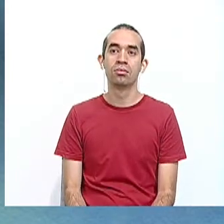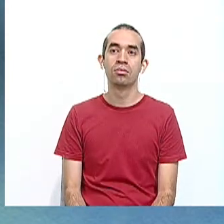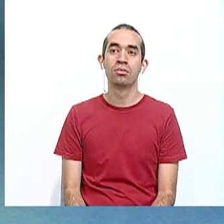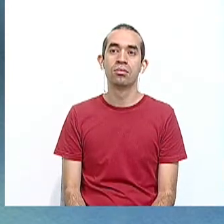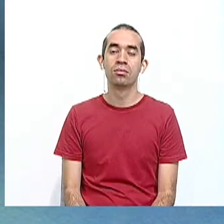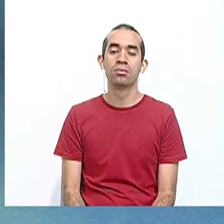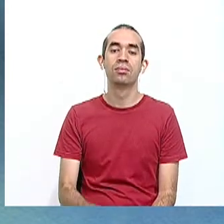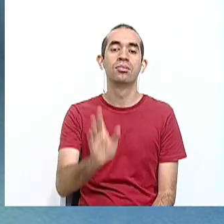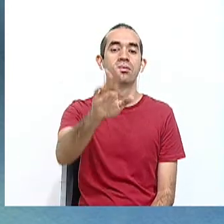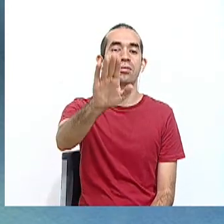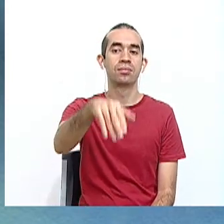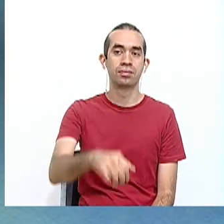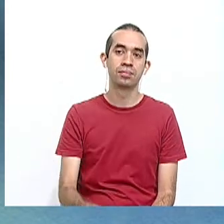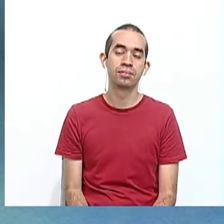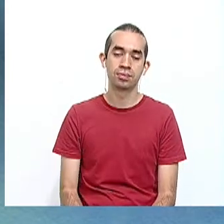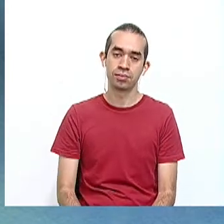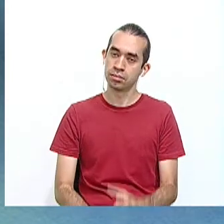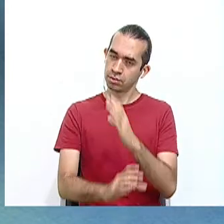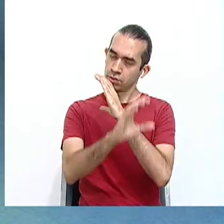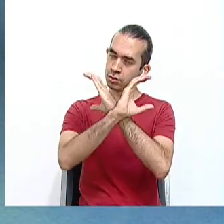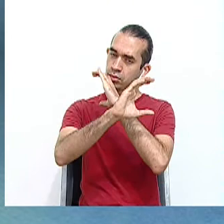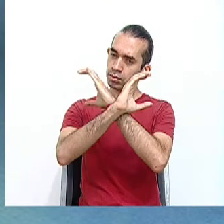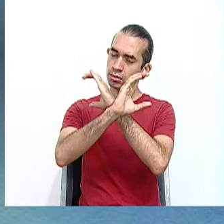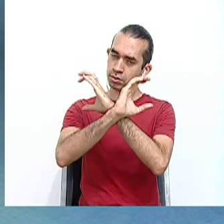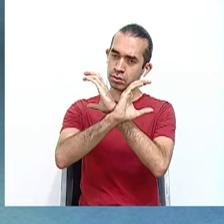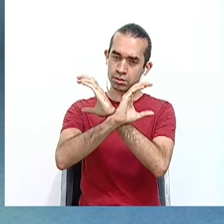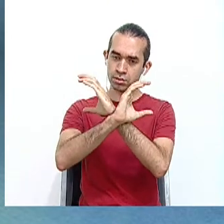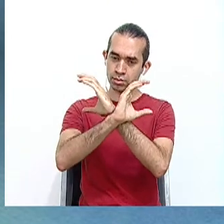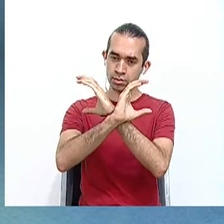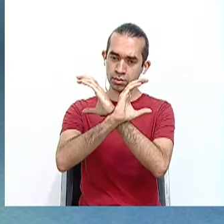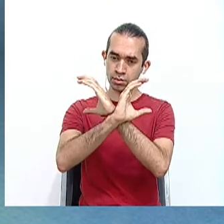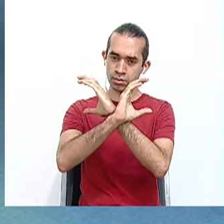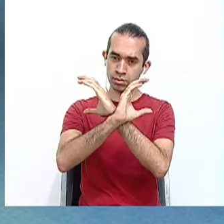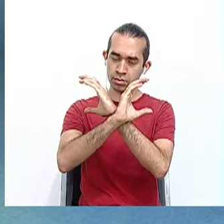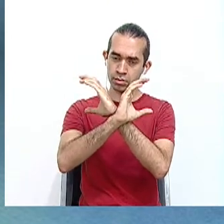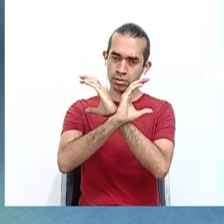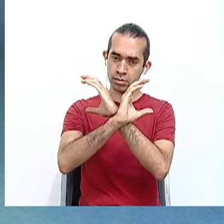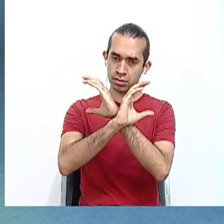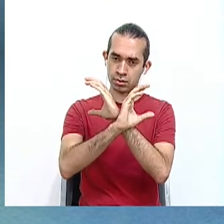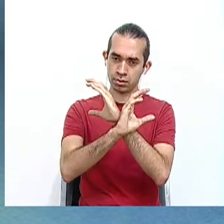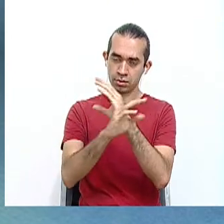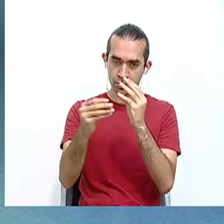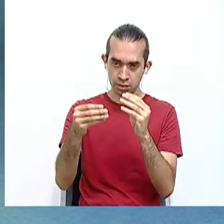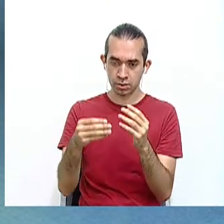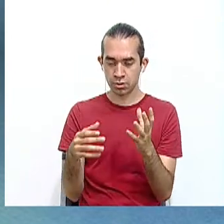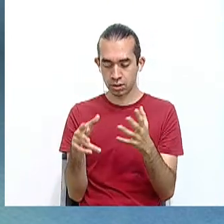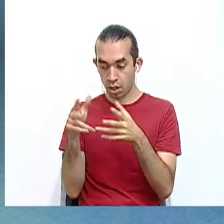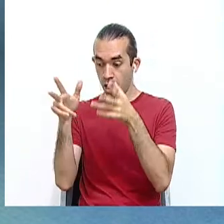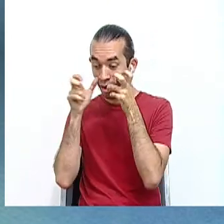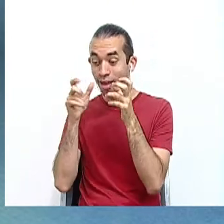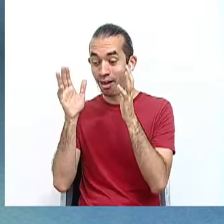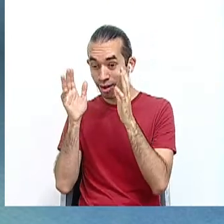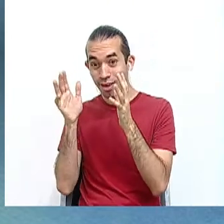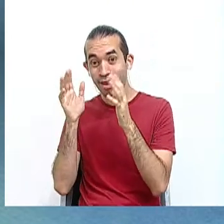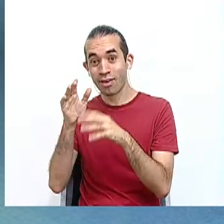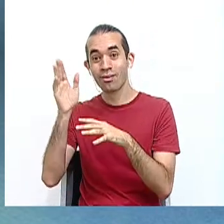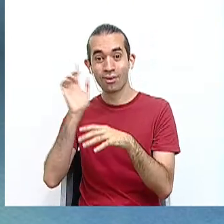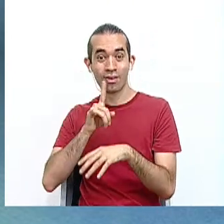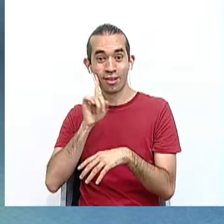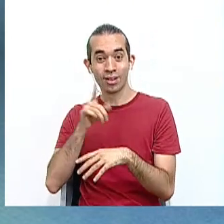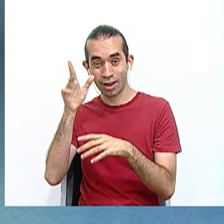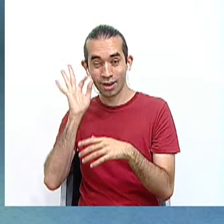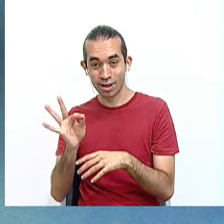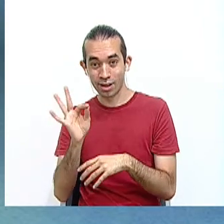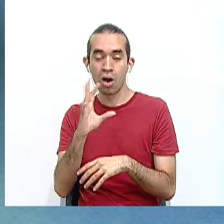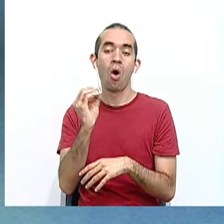¿Cómo debemos evitar caer o replicar información falsa? Bueno, primero debemos leer